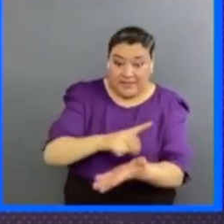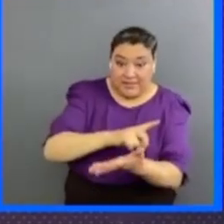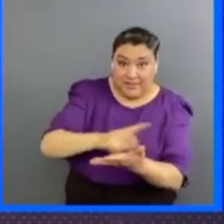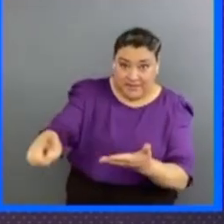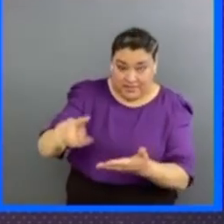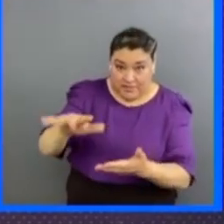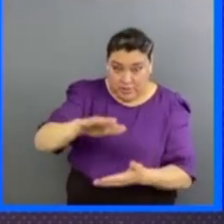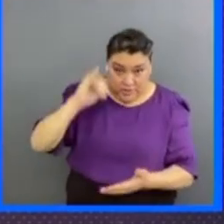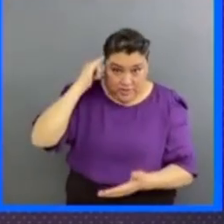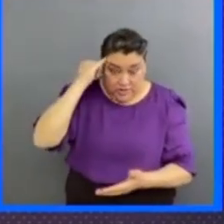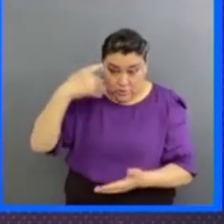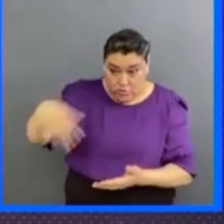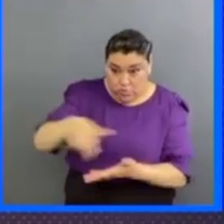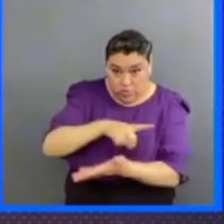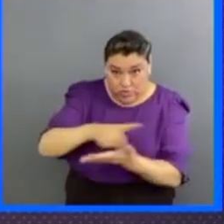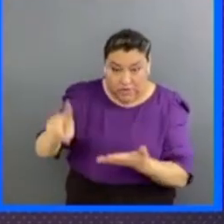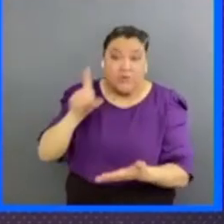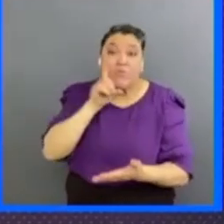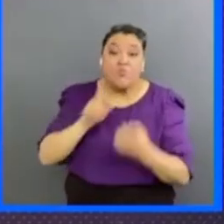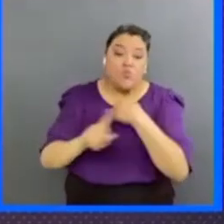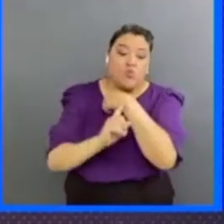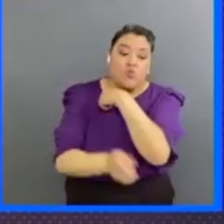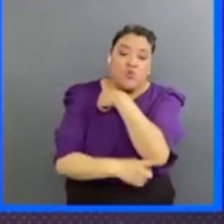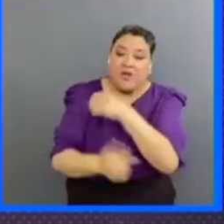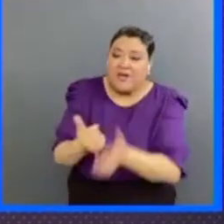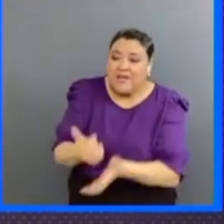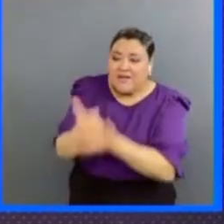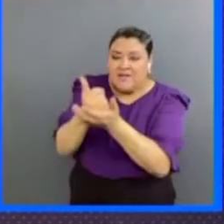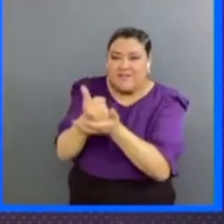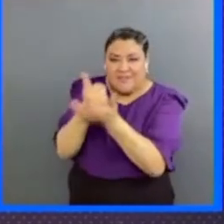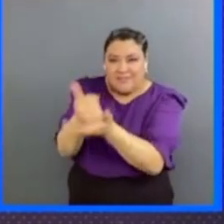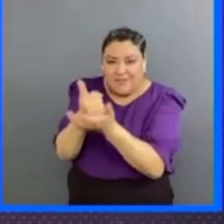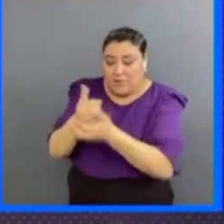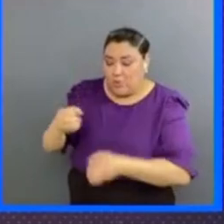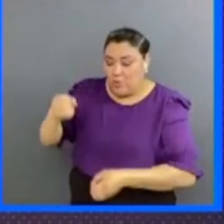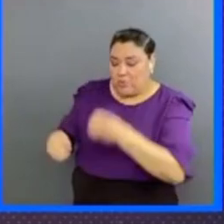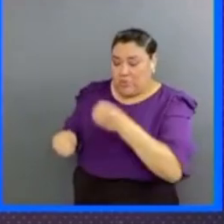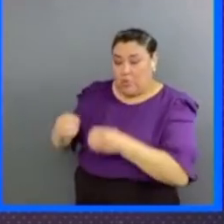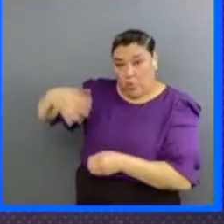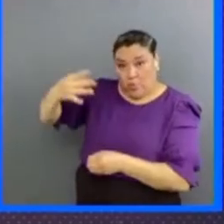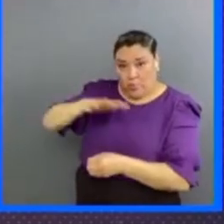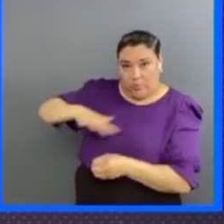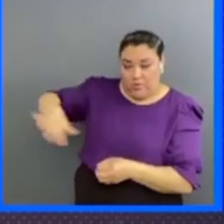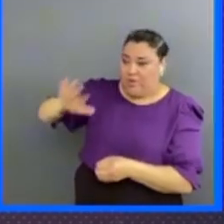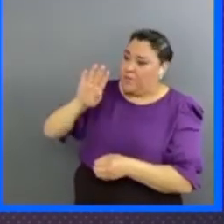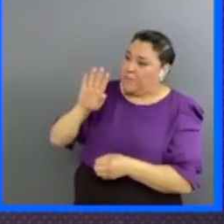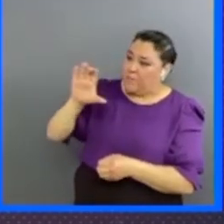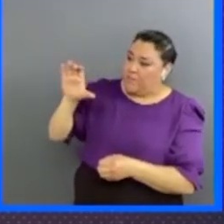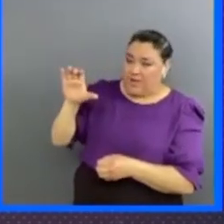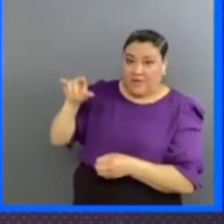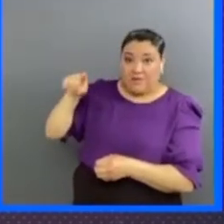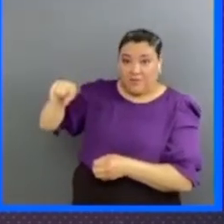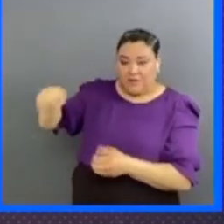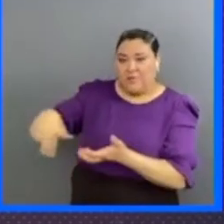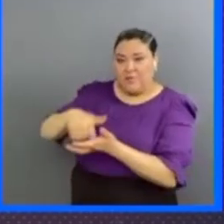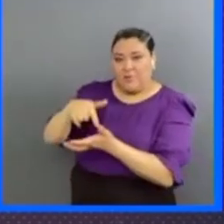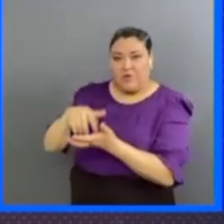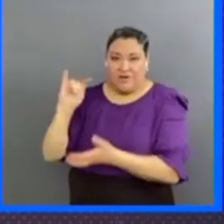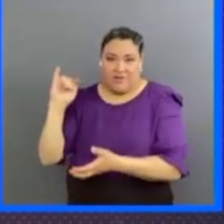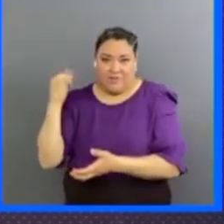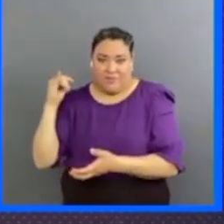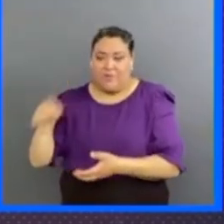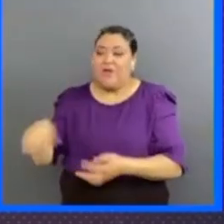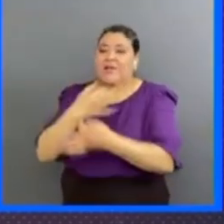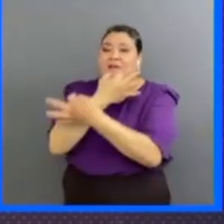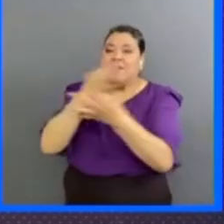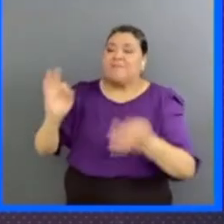indígenas y de las mujeres parteras, el juzgado 14º de distrito en el estado de Baja California, con residencia en Tijuana, concedió una